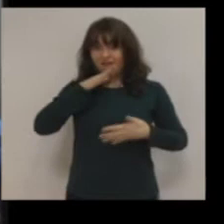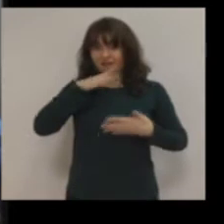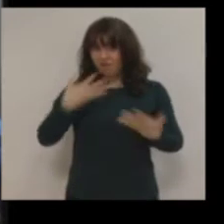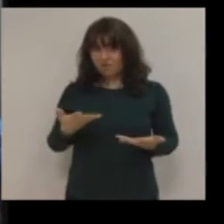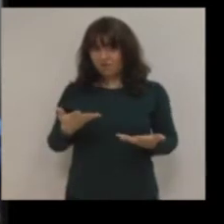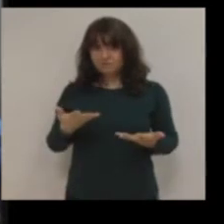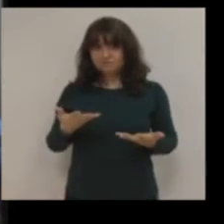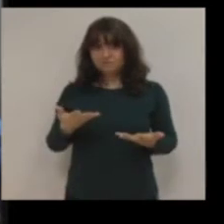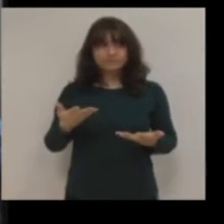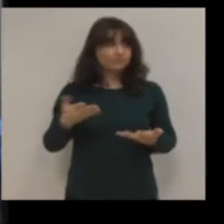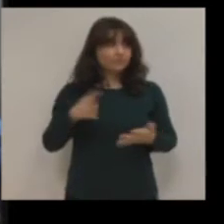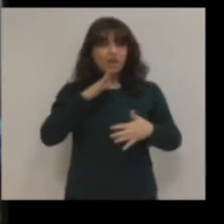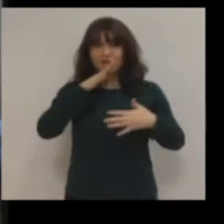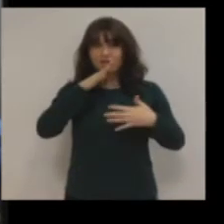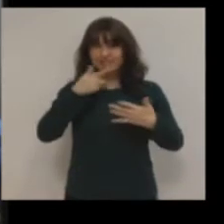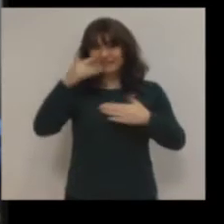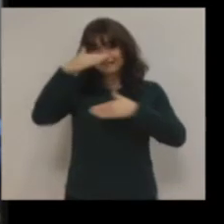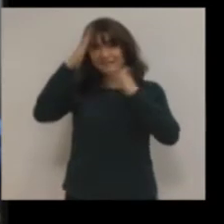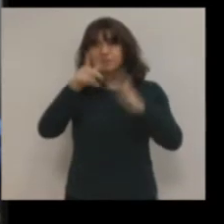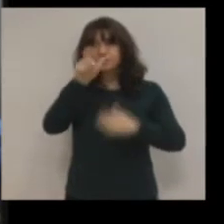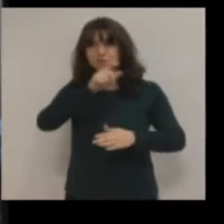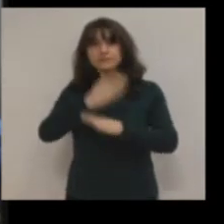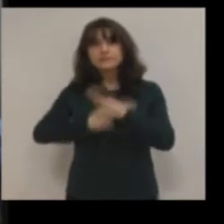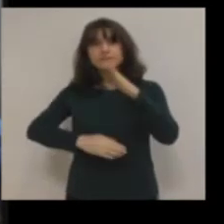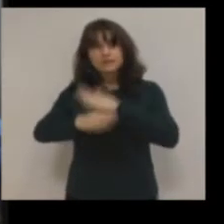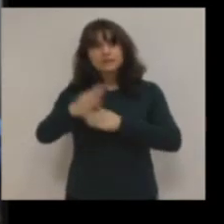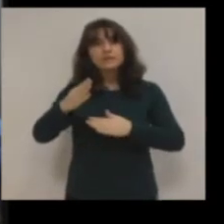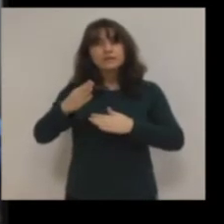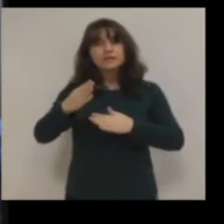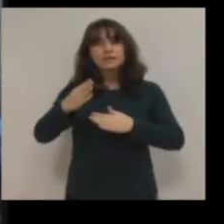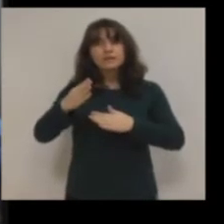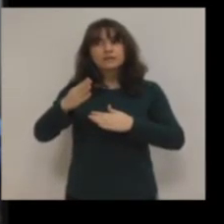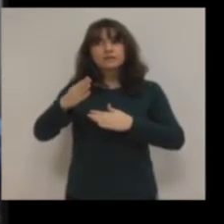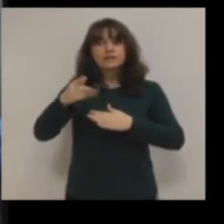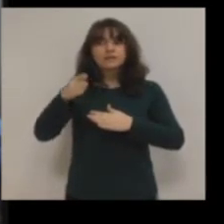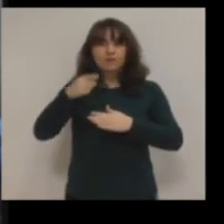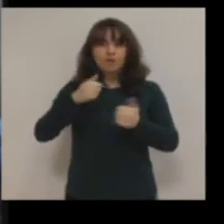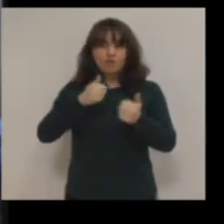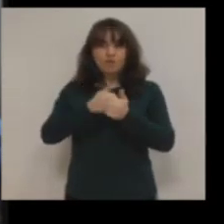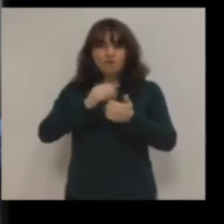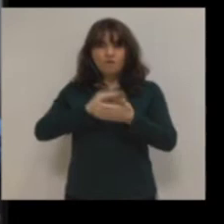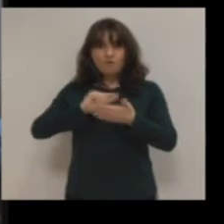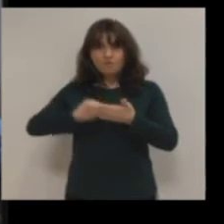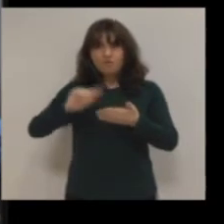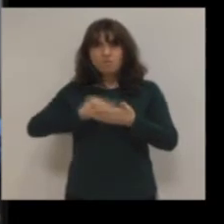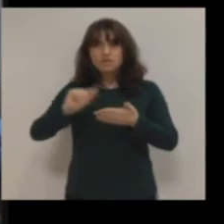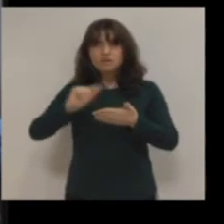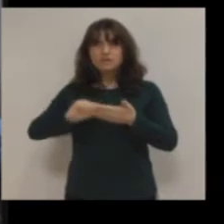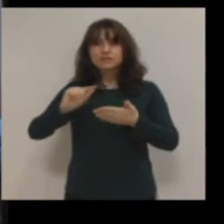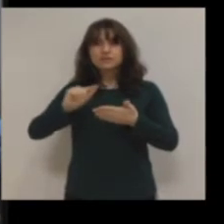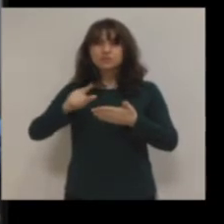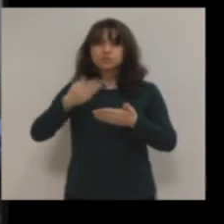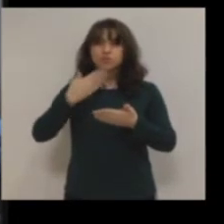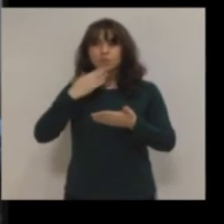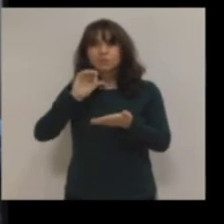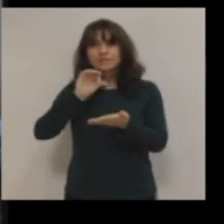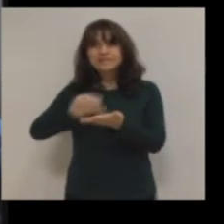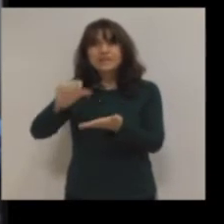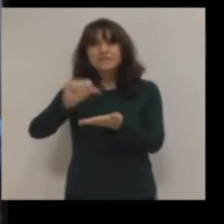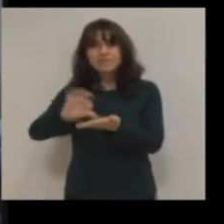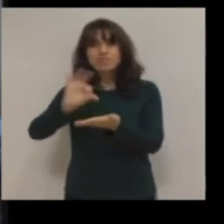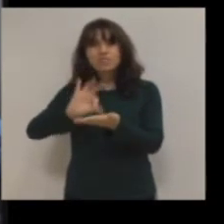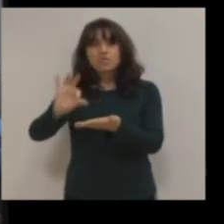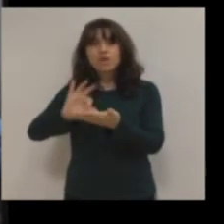actualmente de atención a las personas con discapacidad fue un servicio